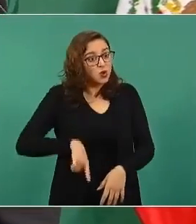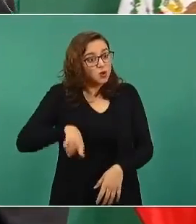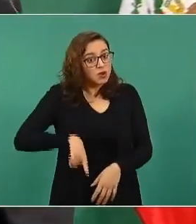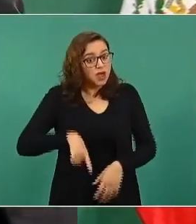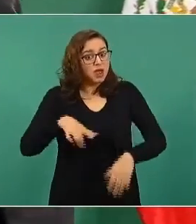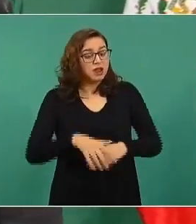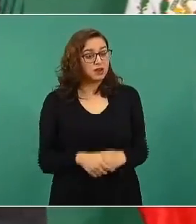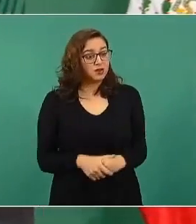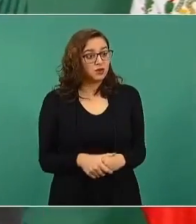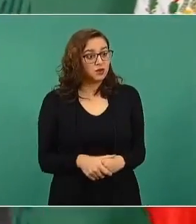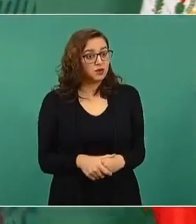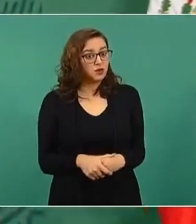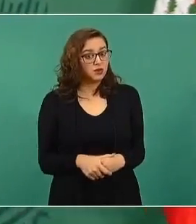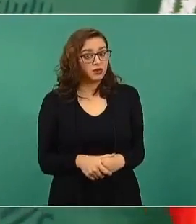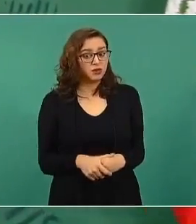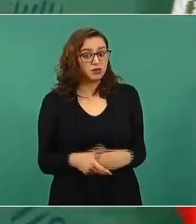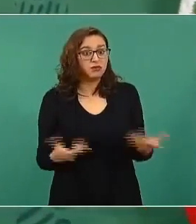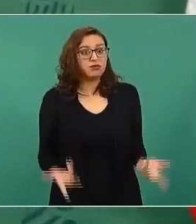hay